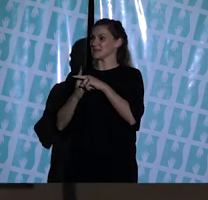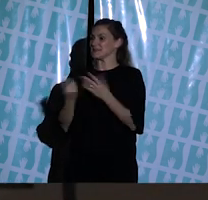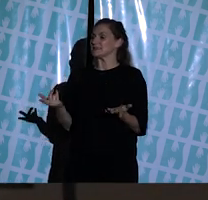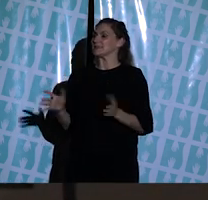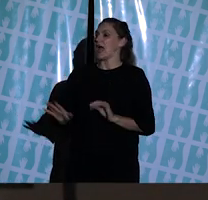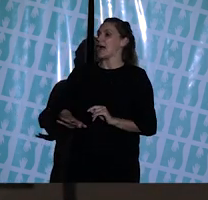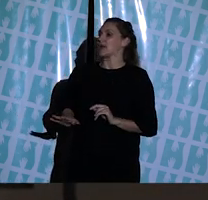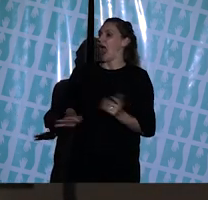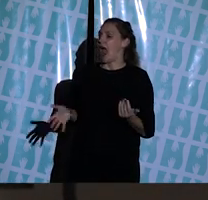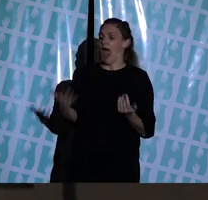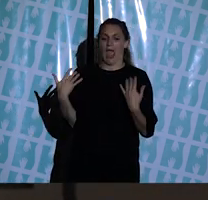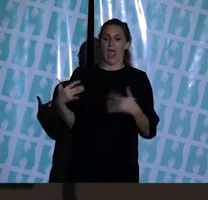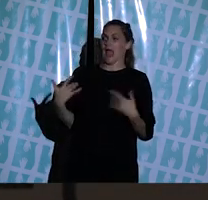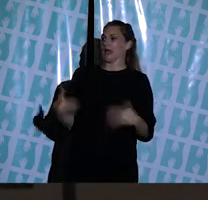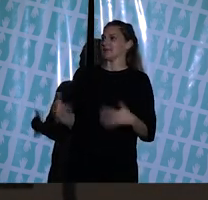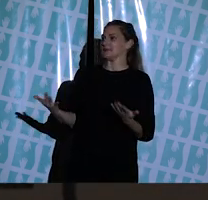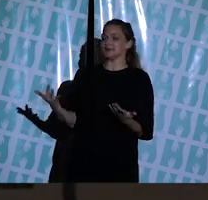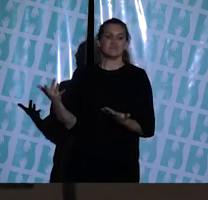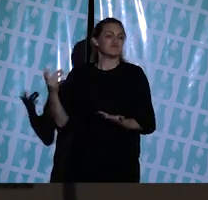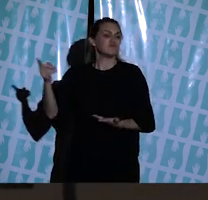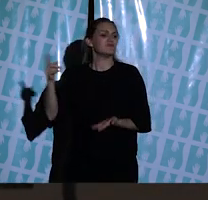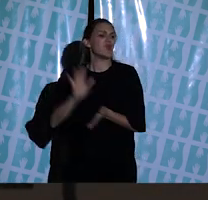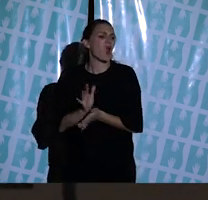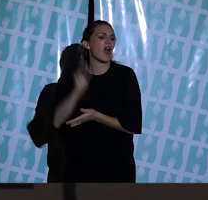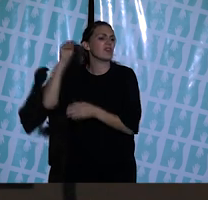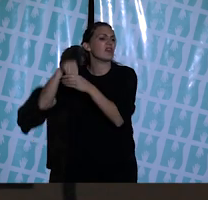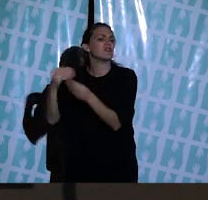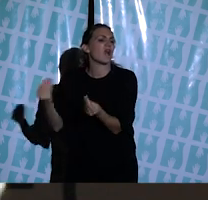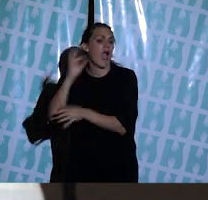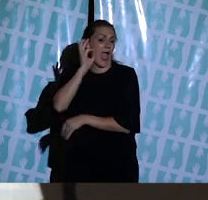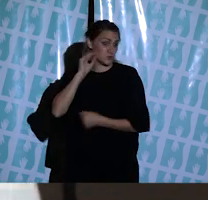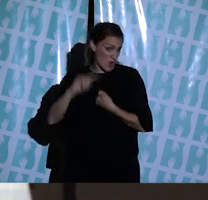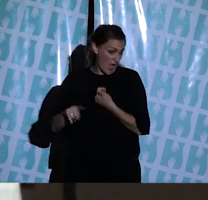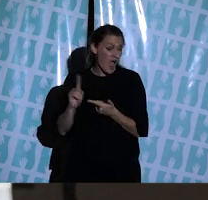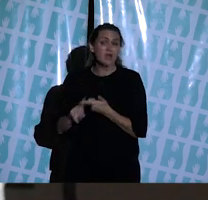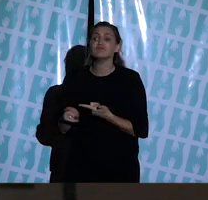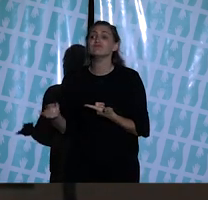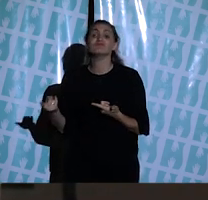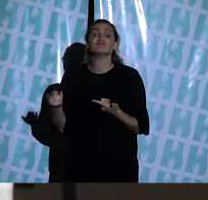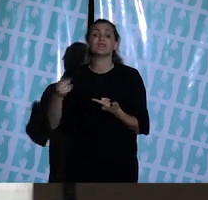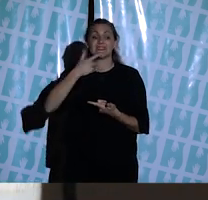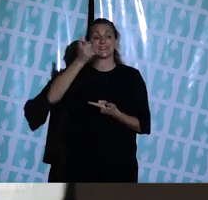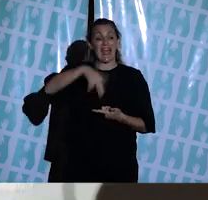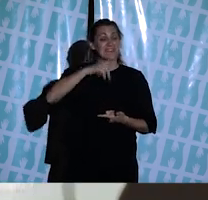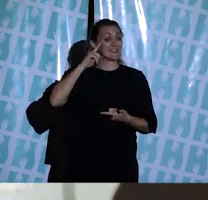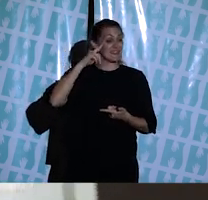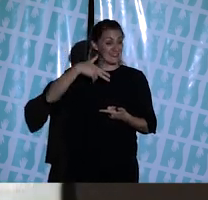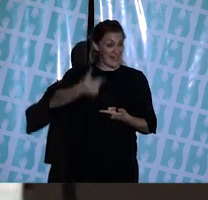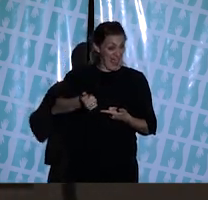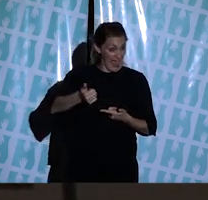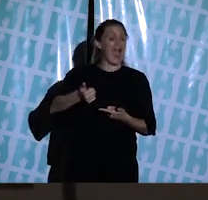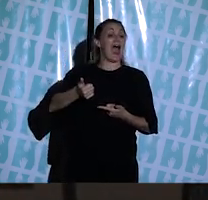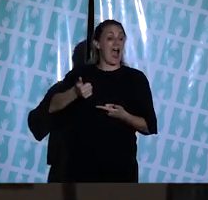hambre. Bueno, el chocolate que tiene azúcar, tiene una xantina, que de alguna manera